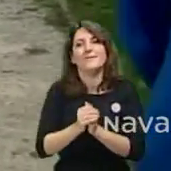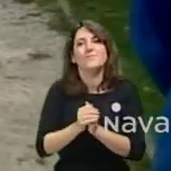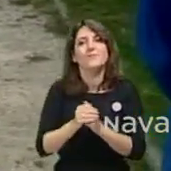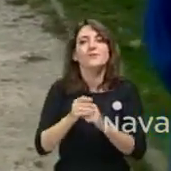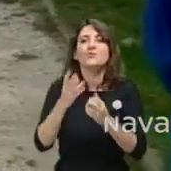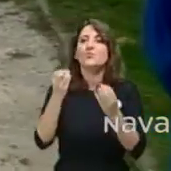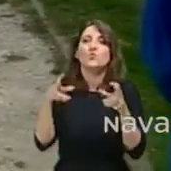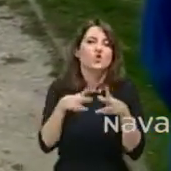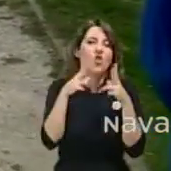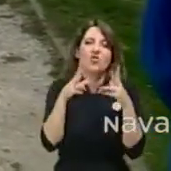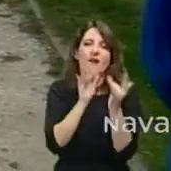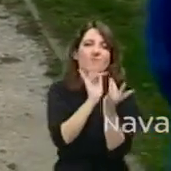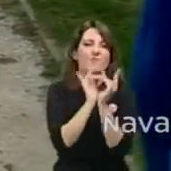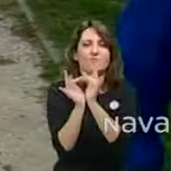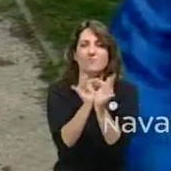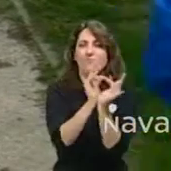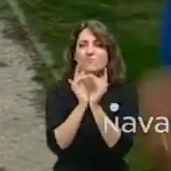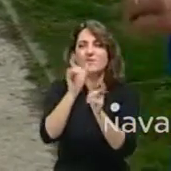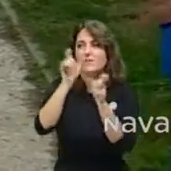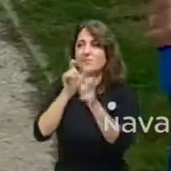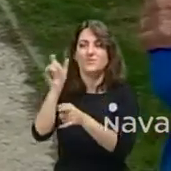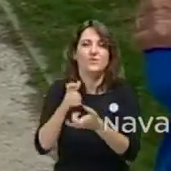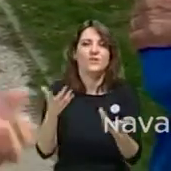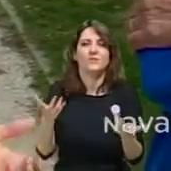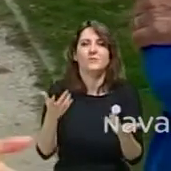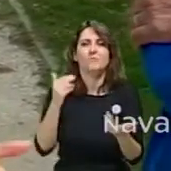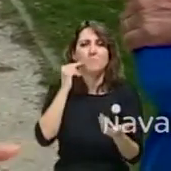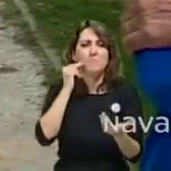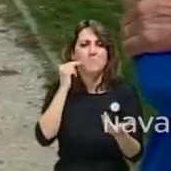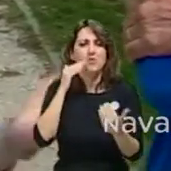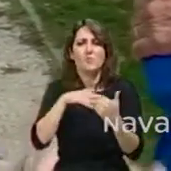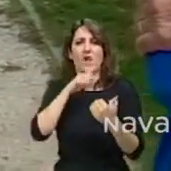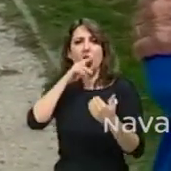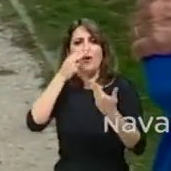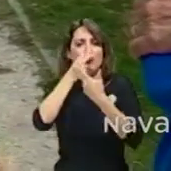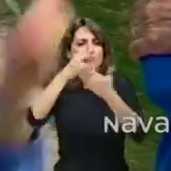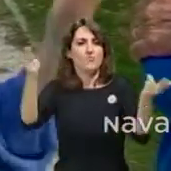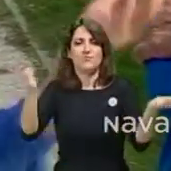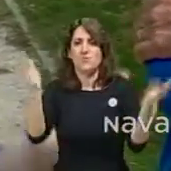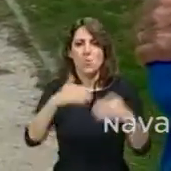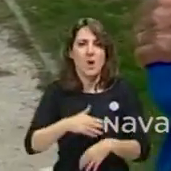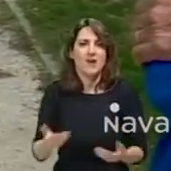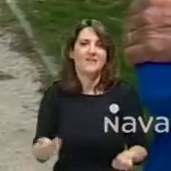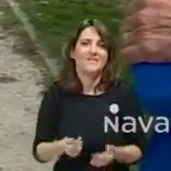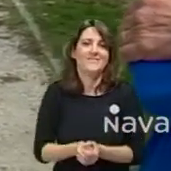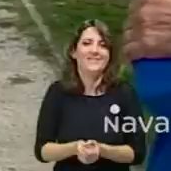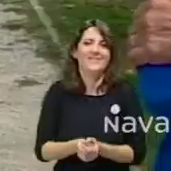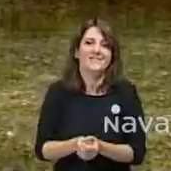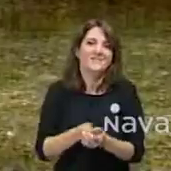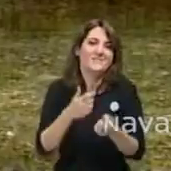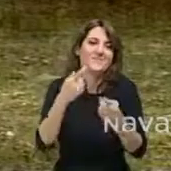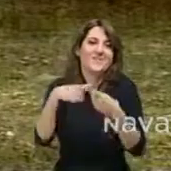Es muy sociable con la gente. No tiene miedo para hablar en público. Todas estas cosas.